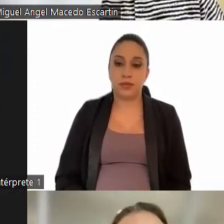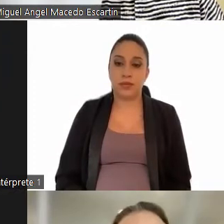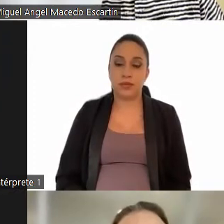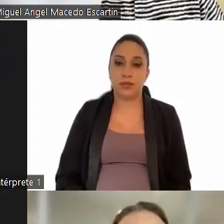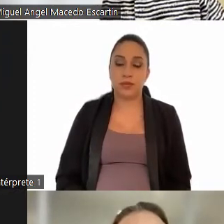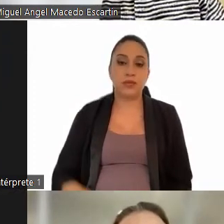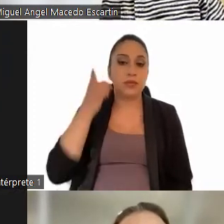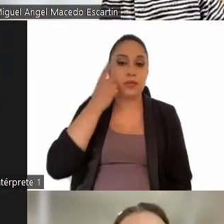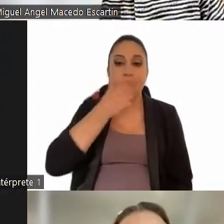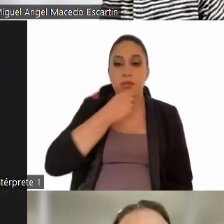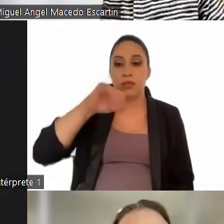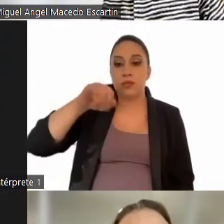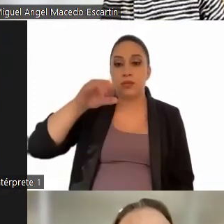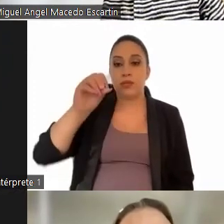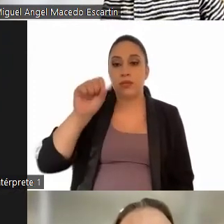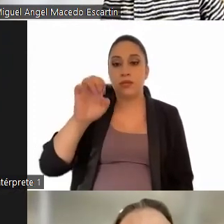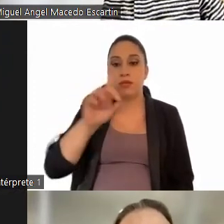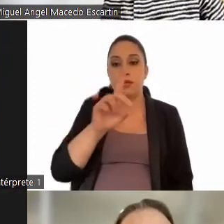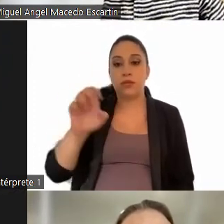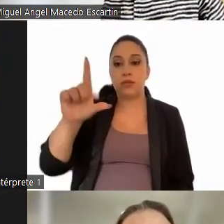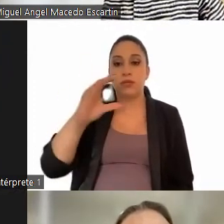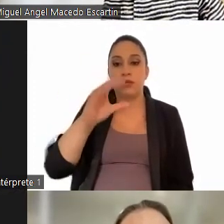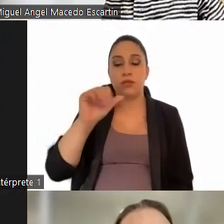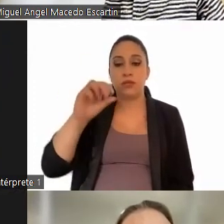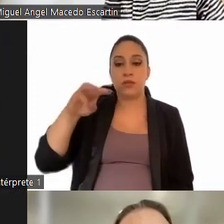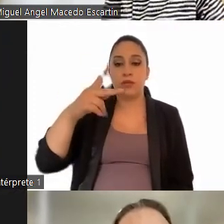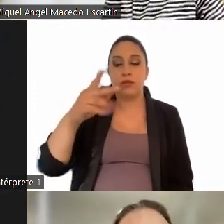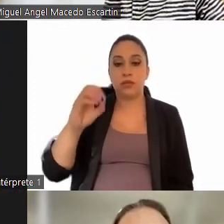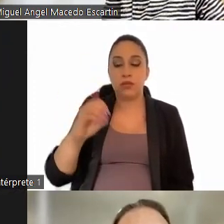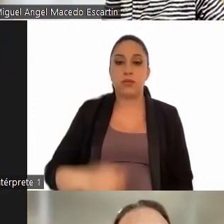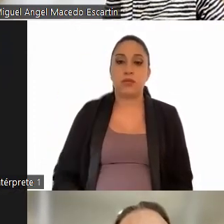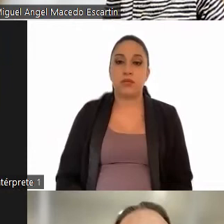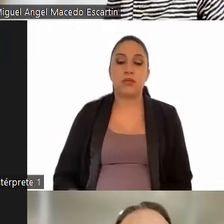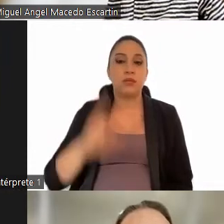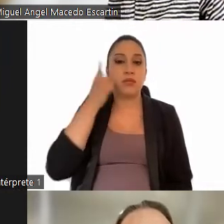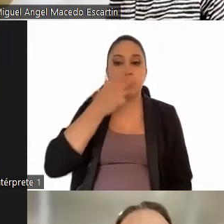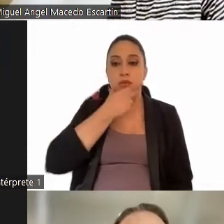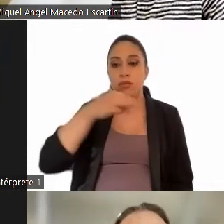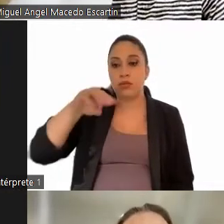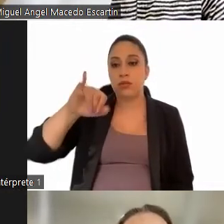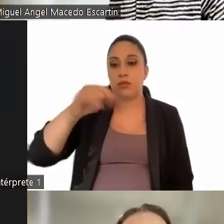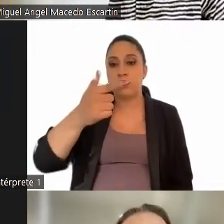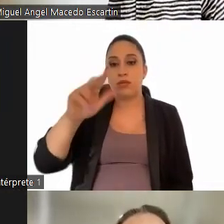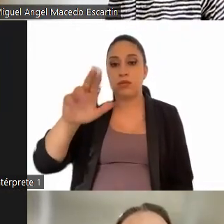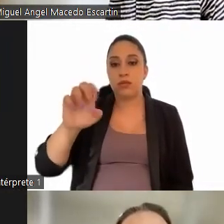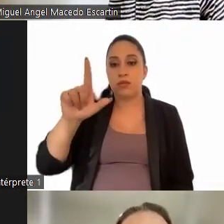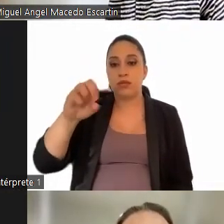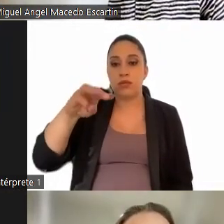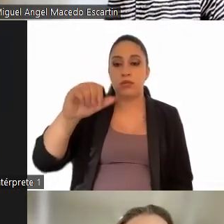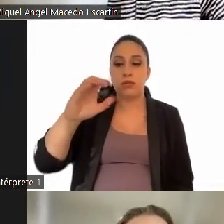Diputado José de Jesús Martín del Campo Castañeda. Diputado Miguel Ángel Macedo Escartín. Miguel Macedo, a